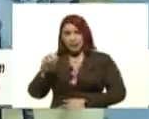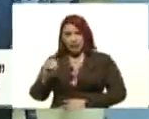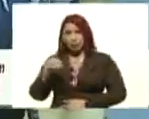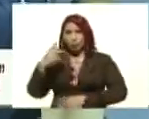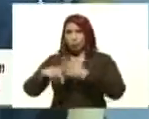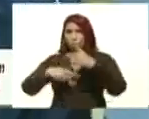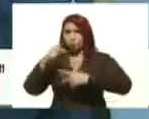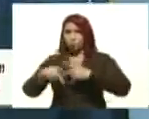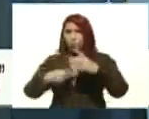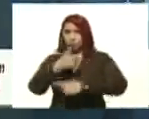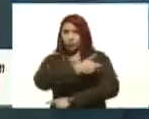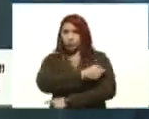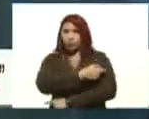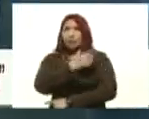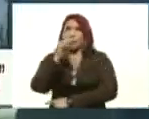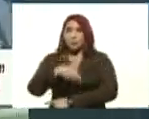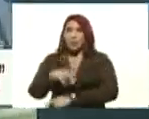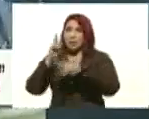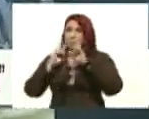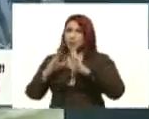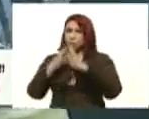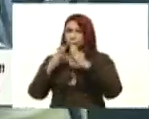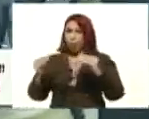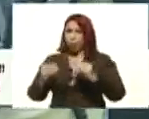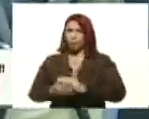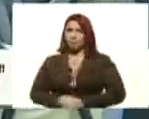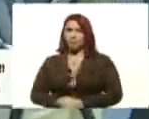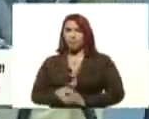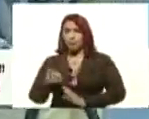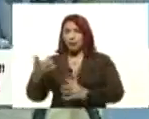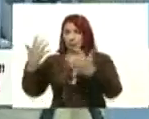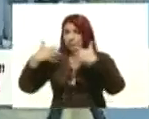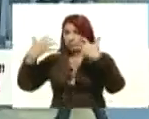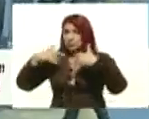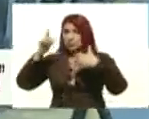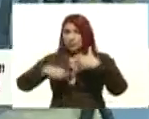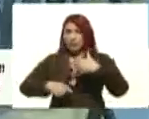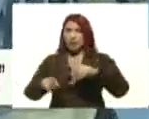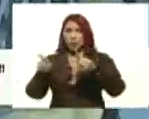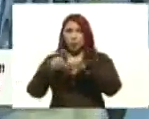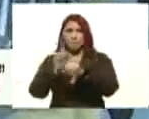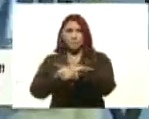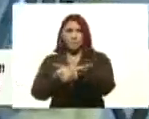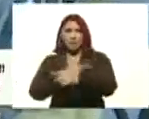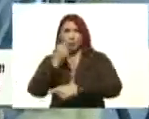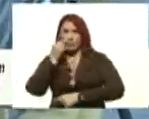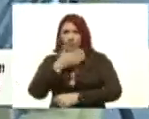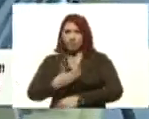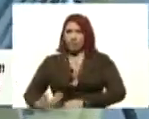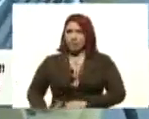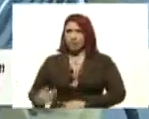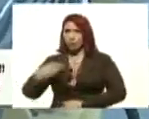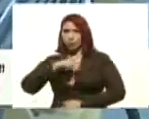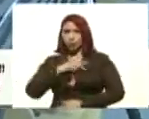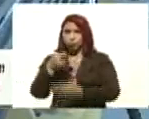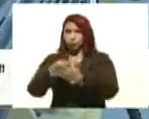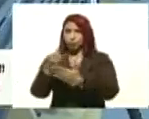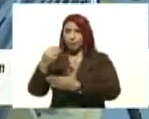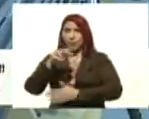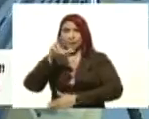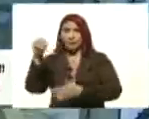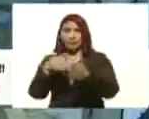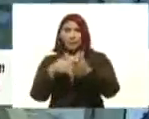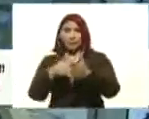que necesitamos en el país, como usted nos lo ha orientado. Igualmente, hermano presidente, nosotros hemos hecho una inversión importante de más de